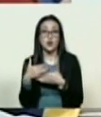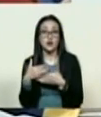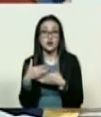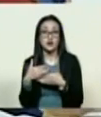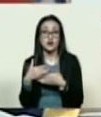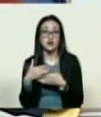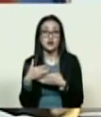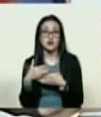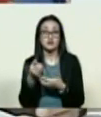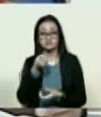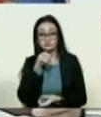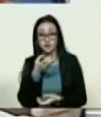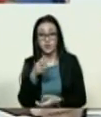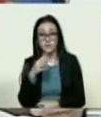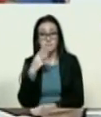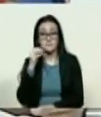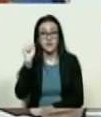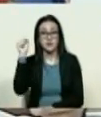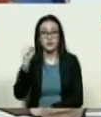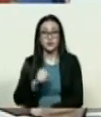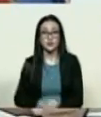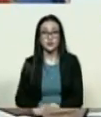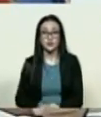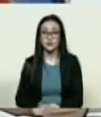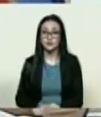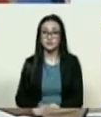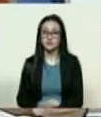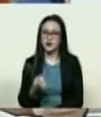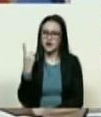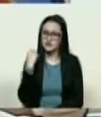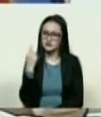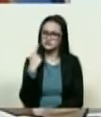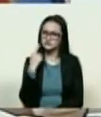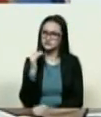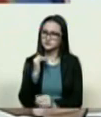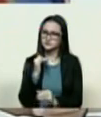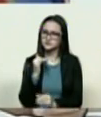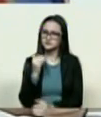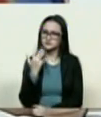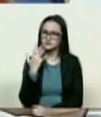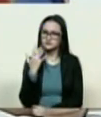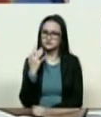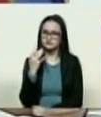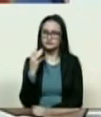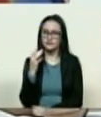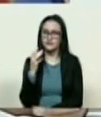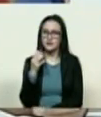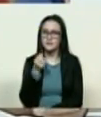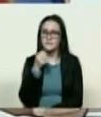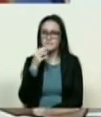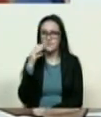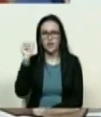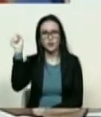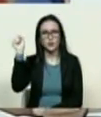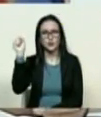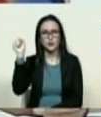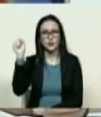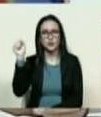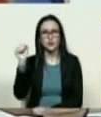las declaraciones del presidente Nicolás Maduro. Ayer yo vi una rueda de prensa que dio el presidente y el